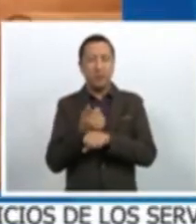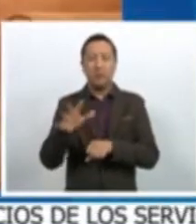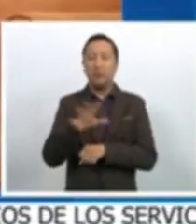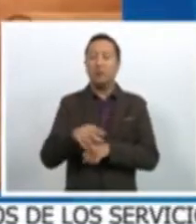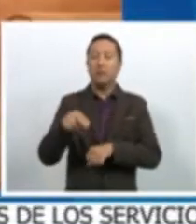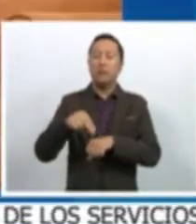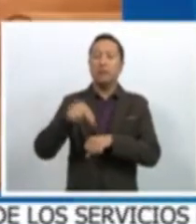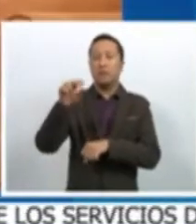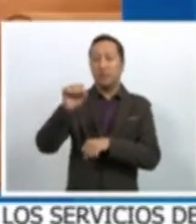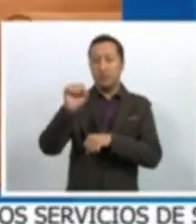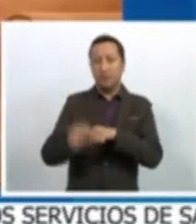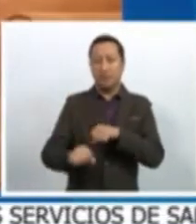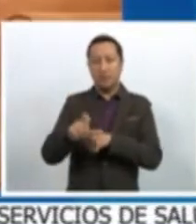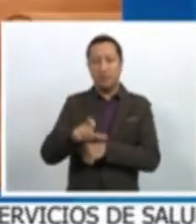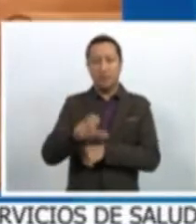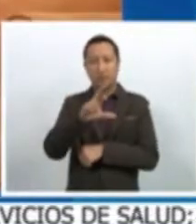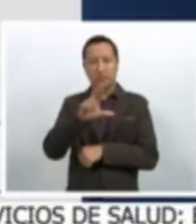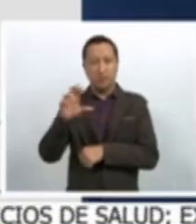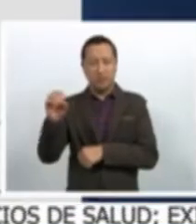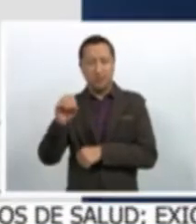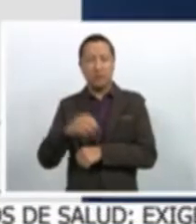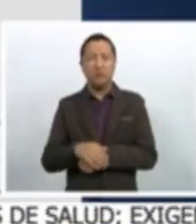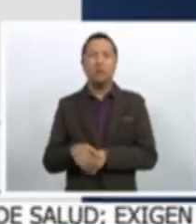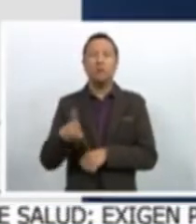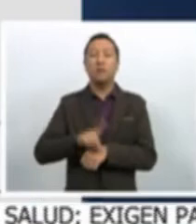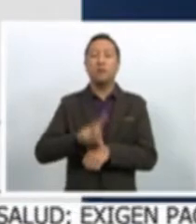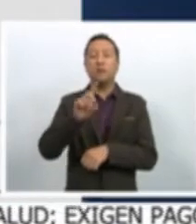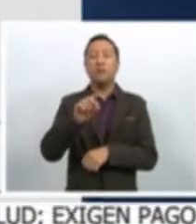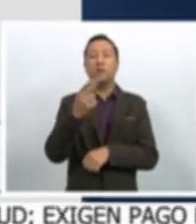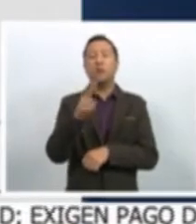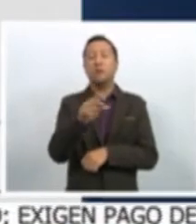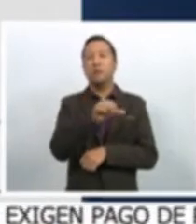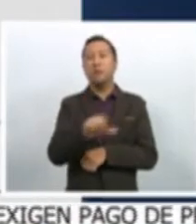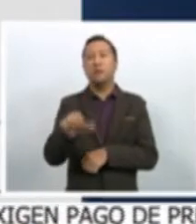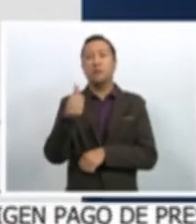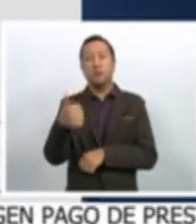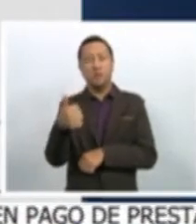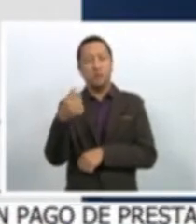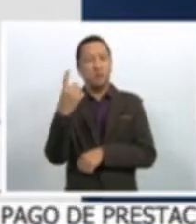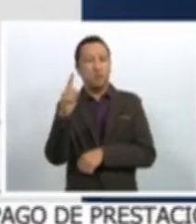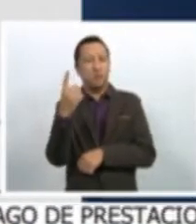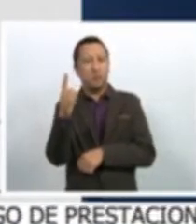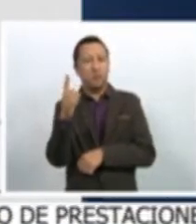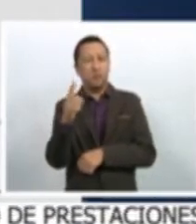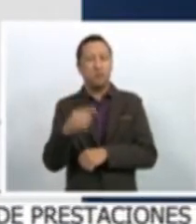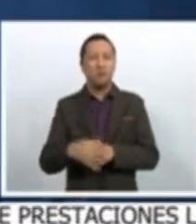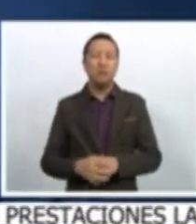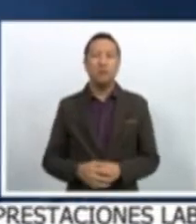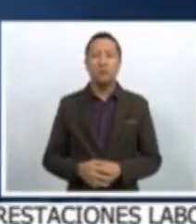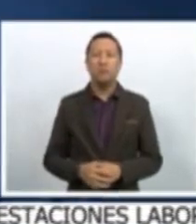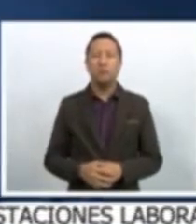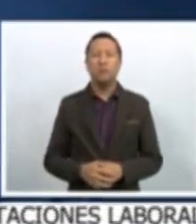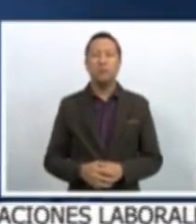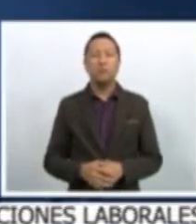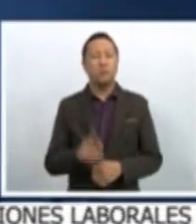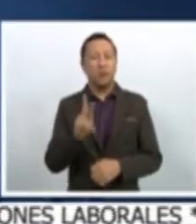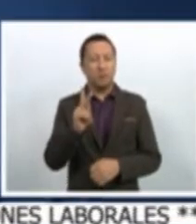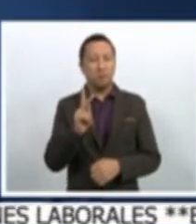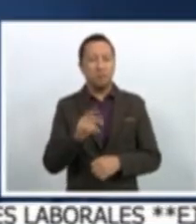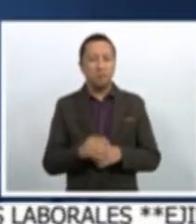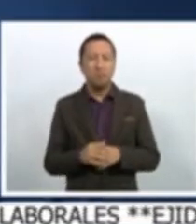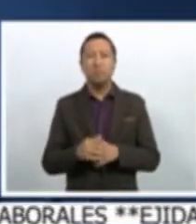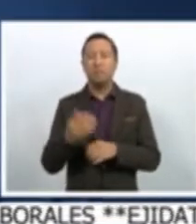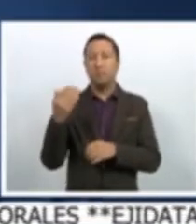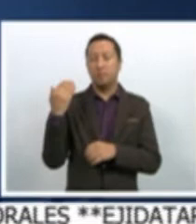y sur de Quintana Roo, esto a partir del 30 de noviembre al 6 de diciembre. Sin embargo, advirtió que los datos de la